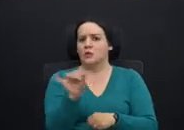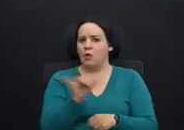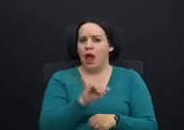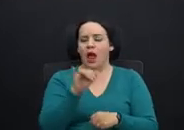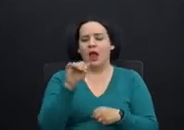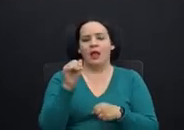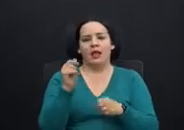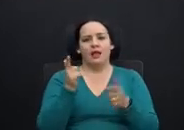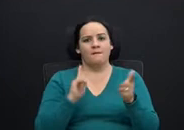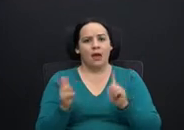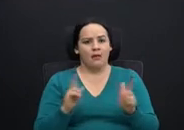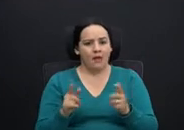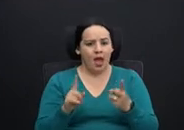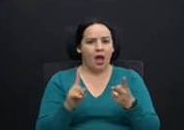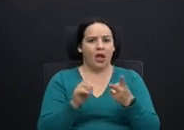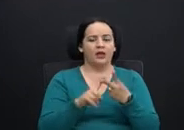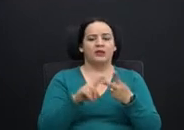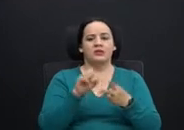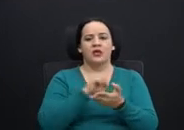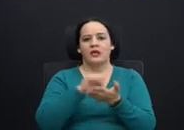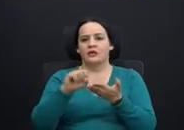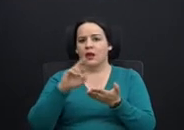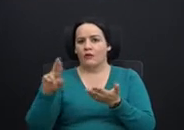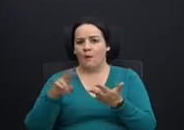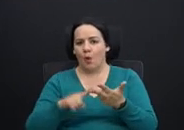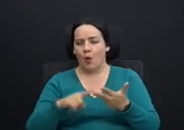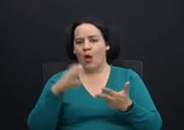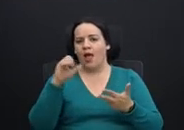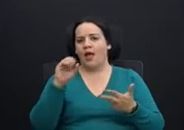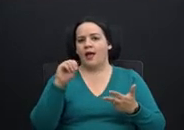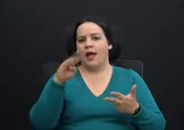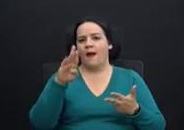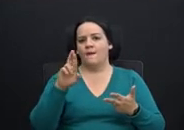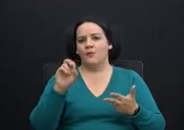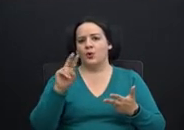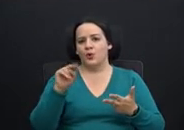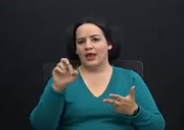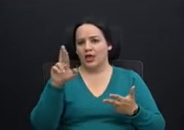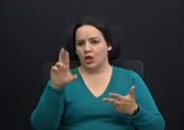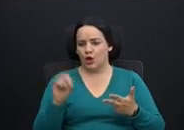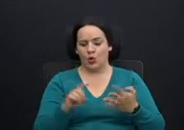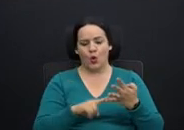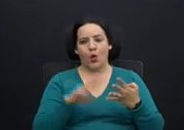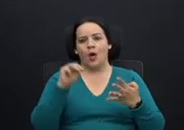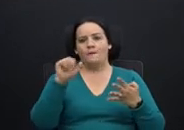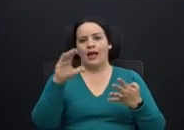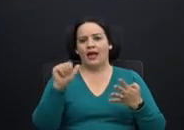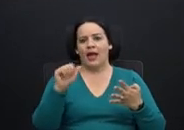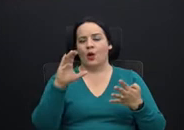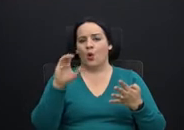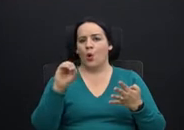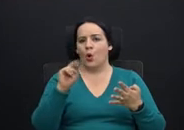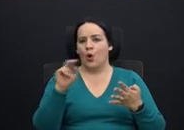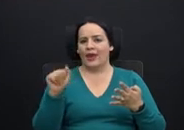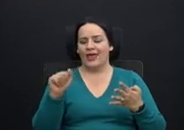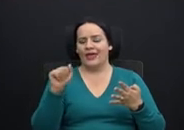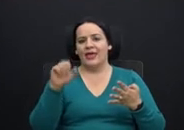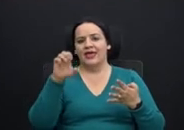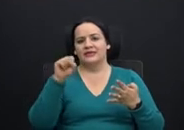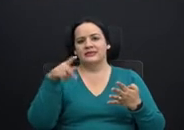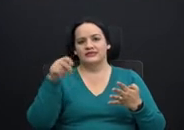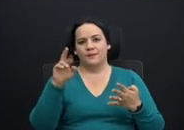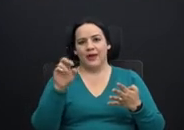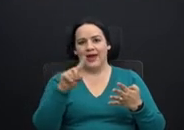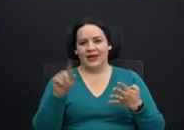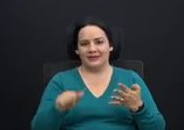San Ramón, en Cambronero, está en Macacona de Esparza, en Montes de Oro, la famosa